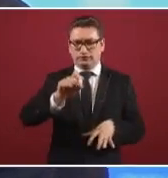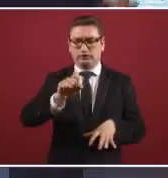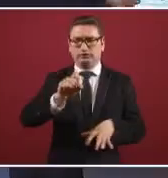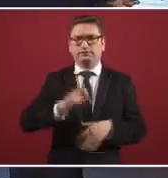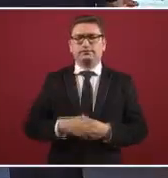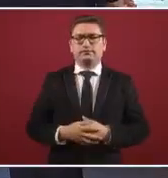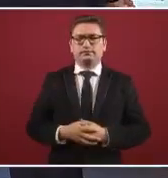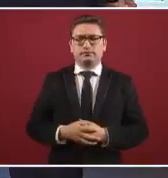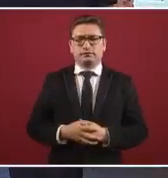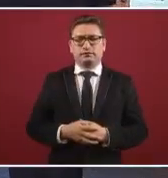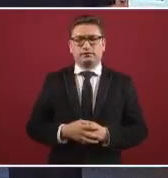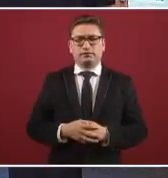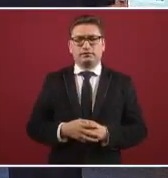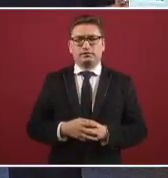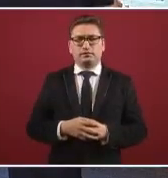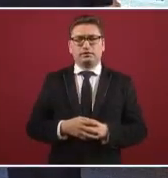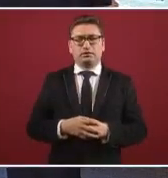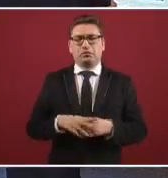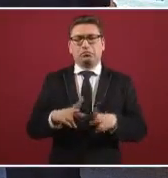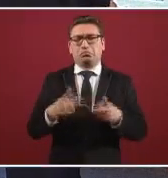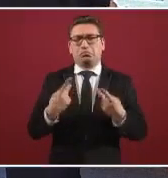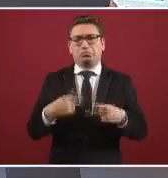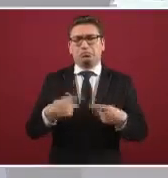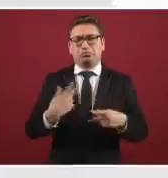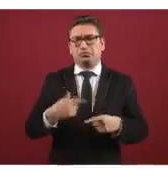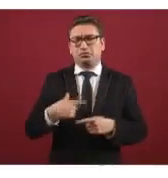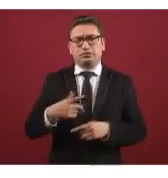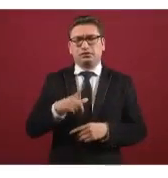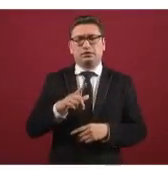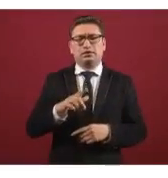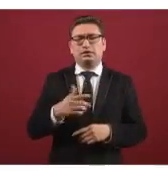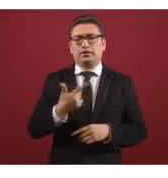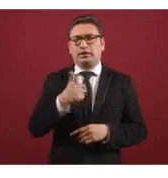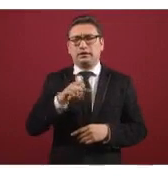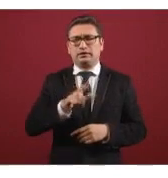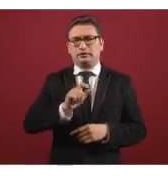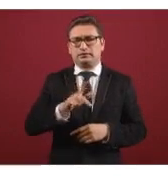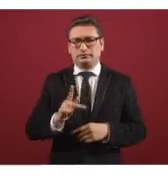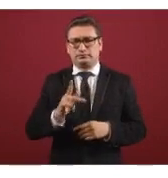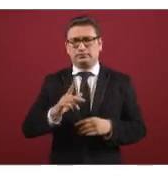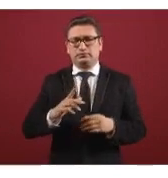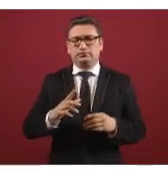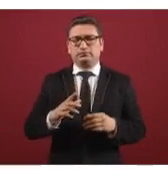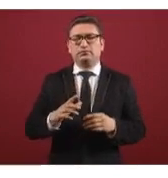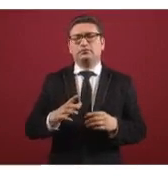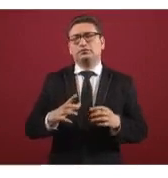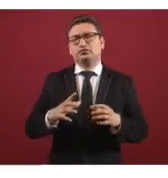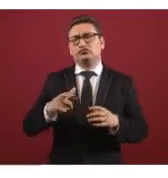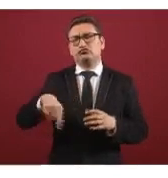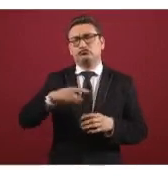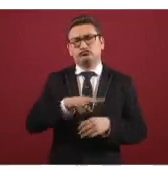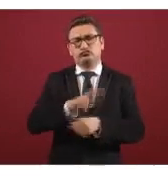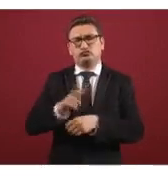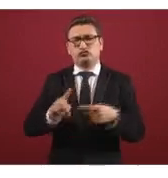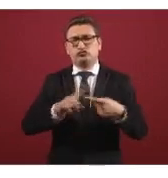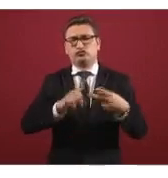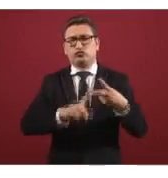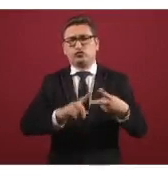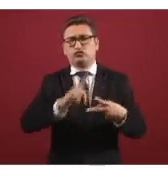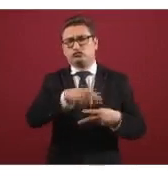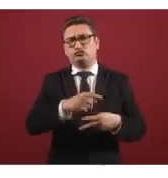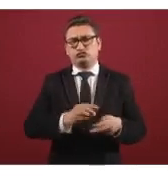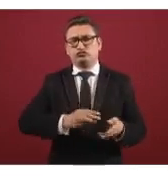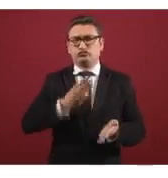venta al menudeo de gas LP, de las cuales 2 recibieron infracción,